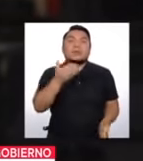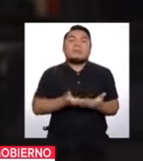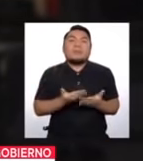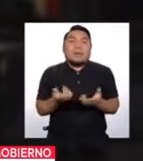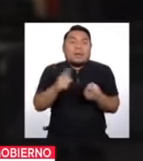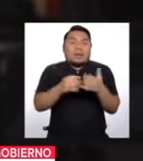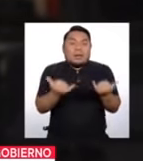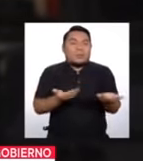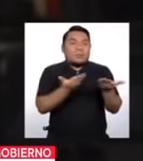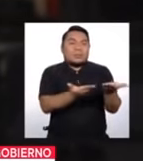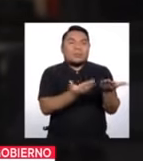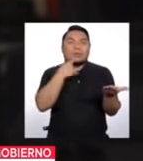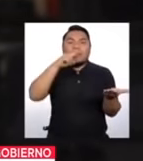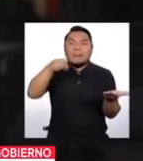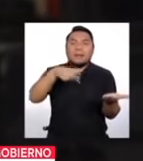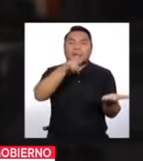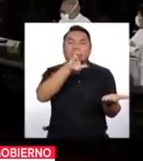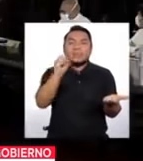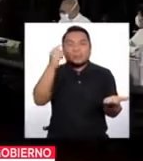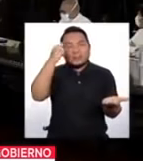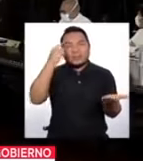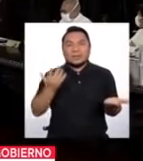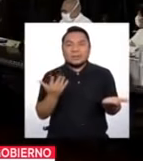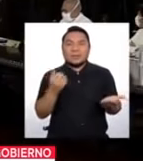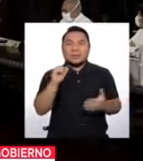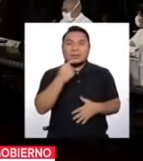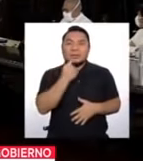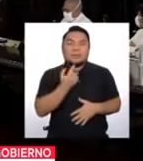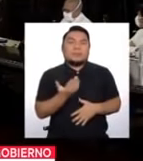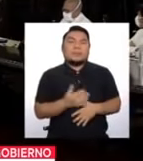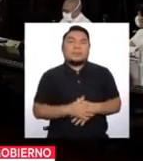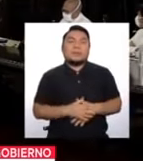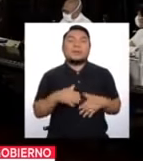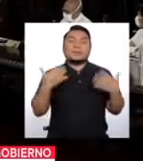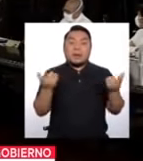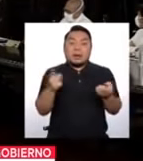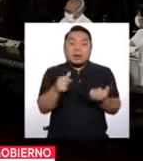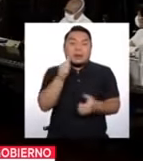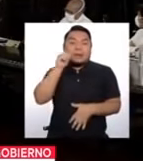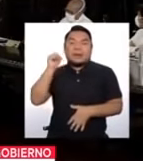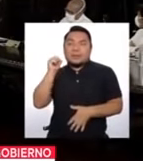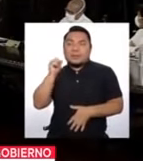momento, 1.300 pruebas moleculares, y el día de ayer